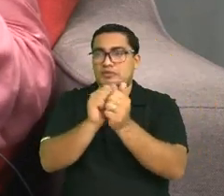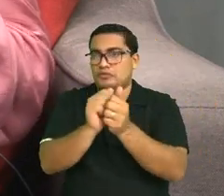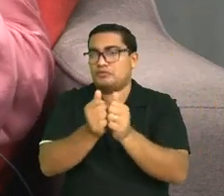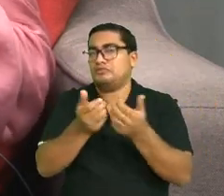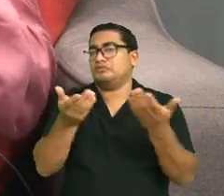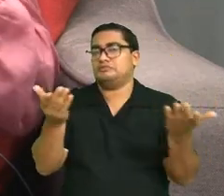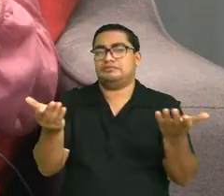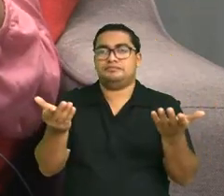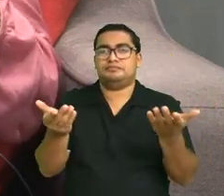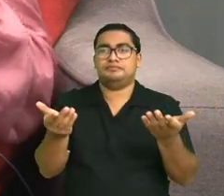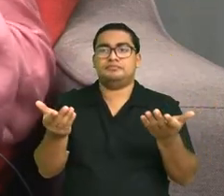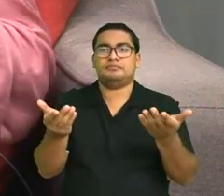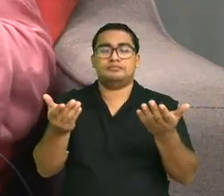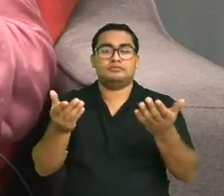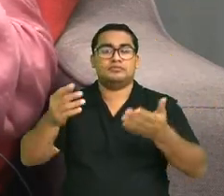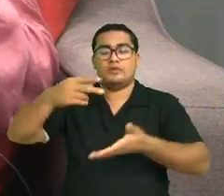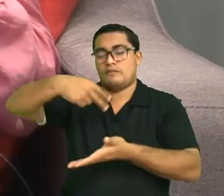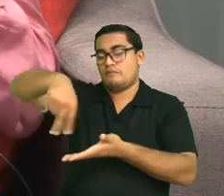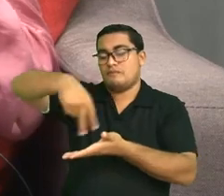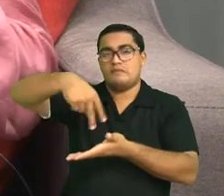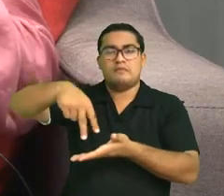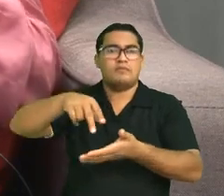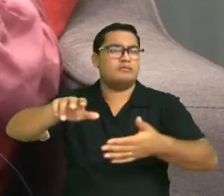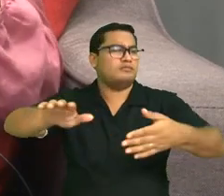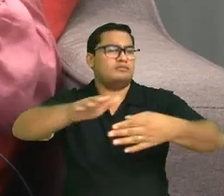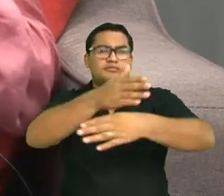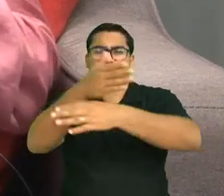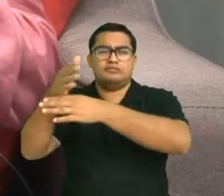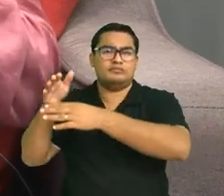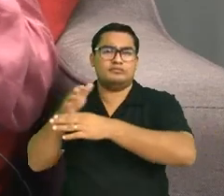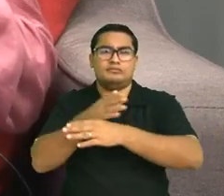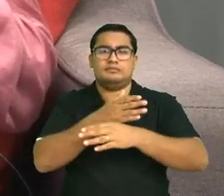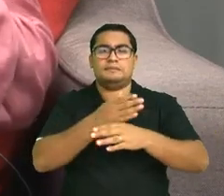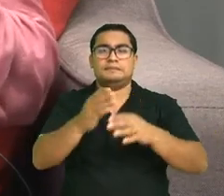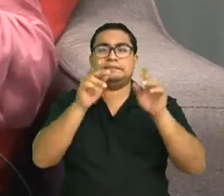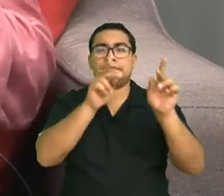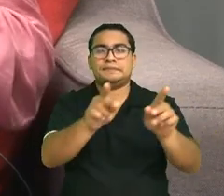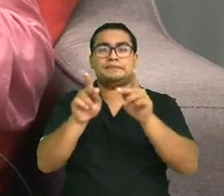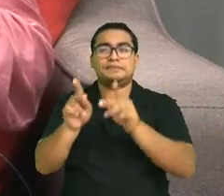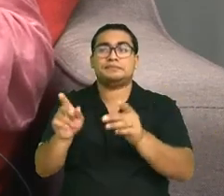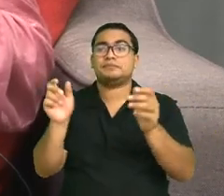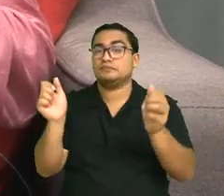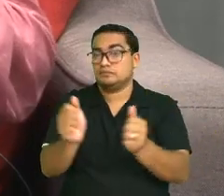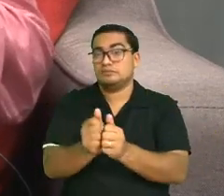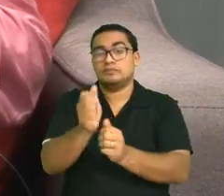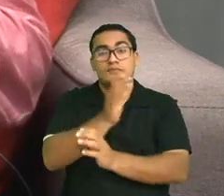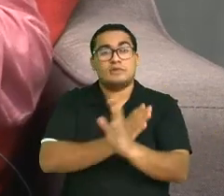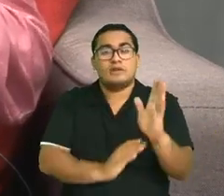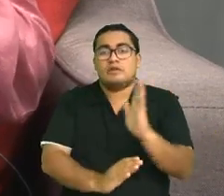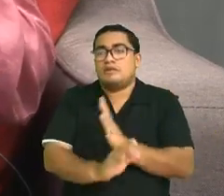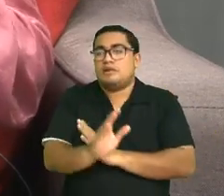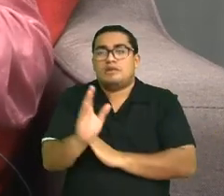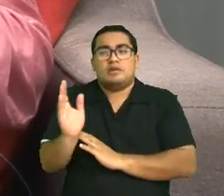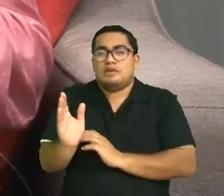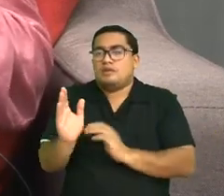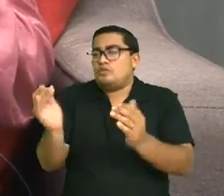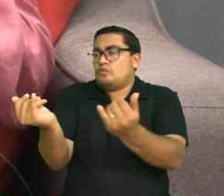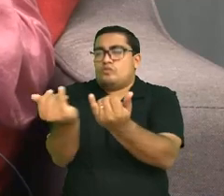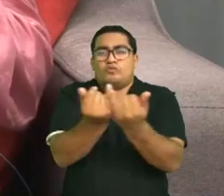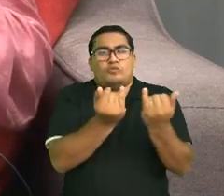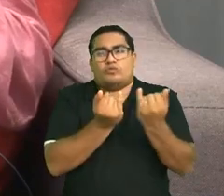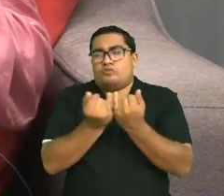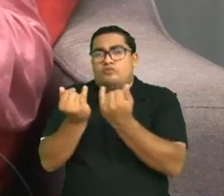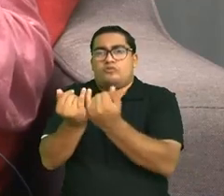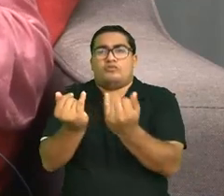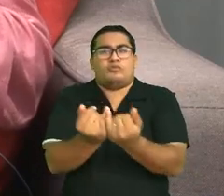manuales, culturales, es decir, enfocarlos como una persona más dentro de la sociedad, dentro de